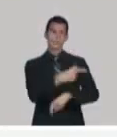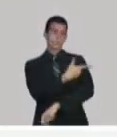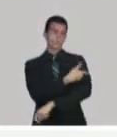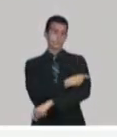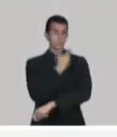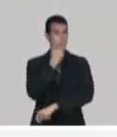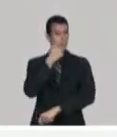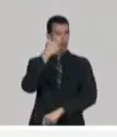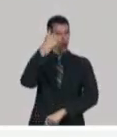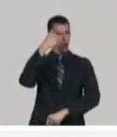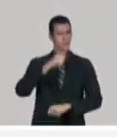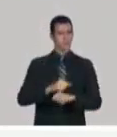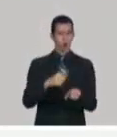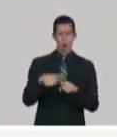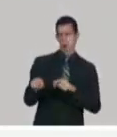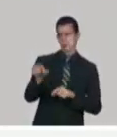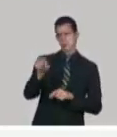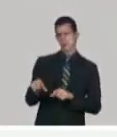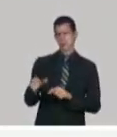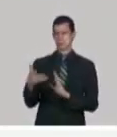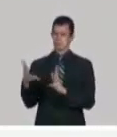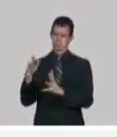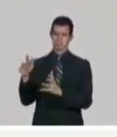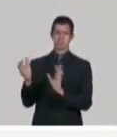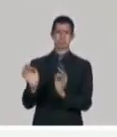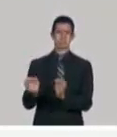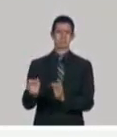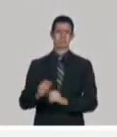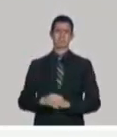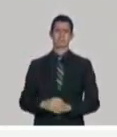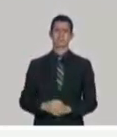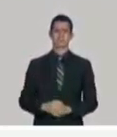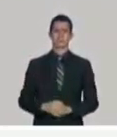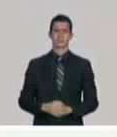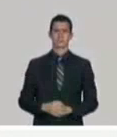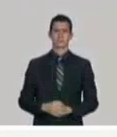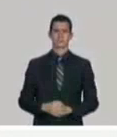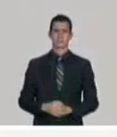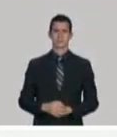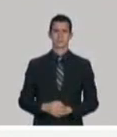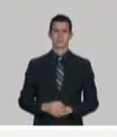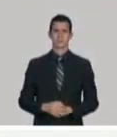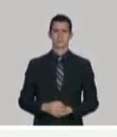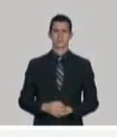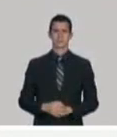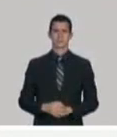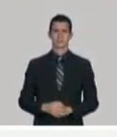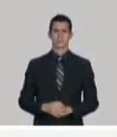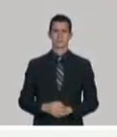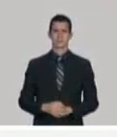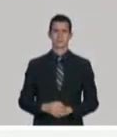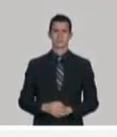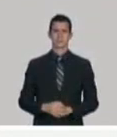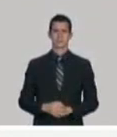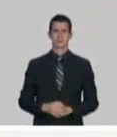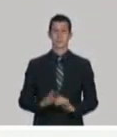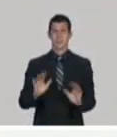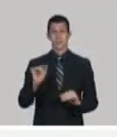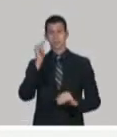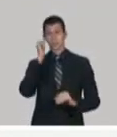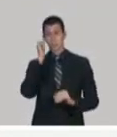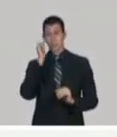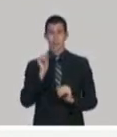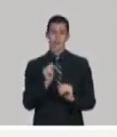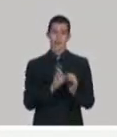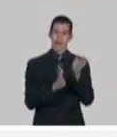derecha azul 25 microgramos igual y verde 50 microgramos ya está la relación de inhibición es decir por ciento sin